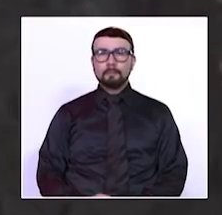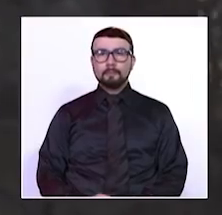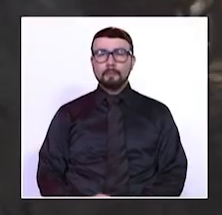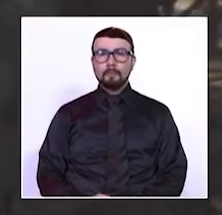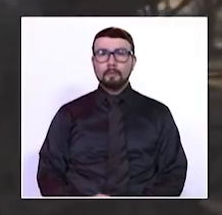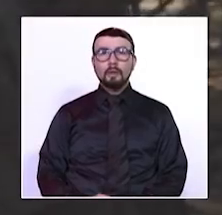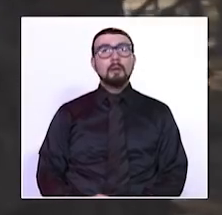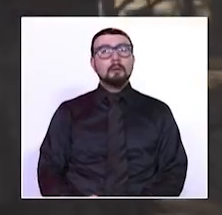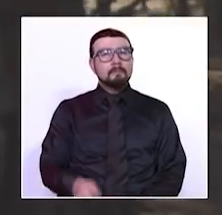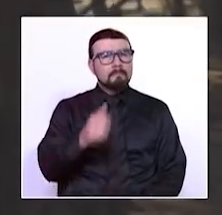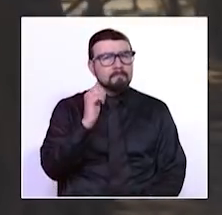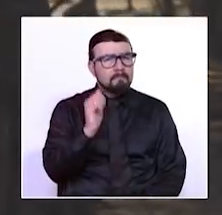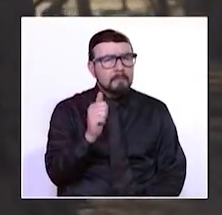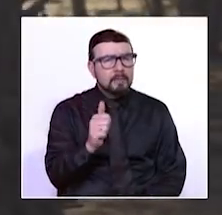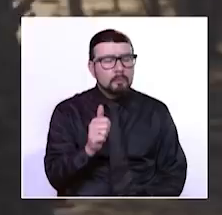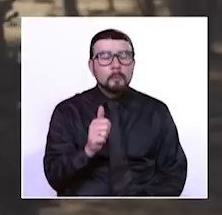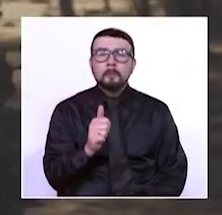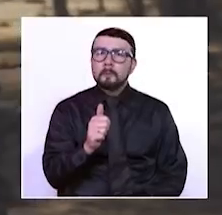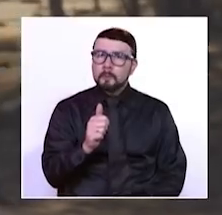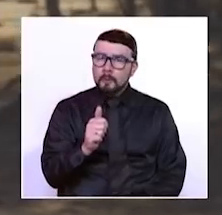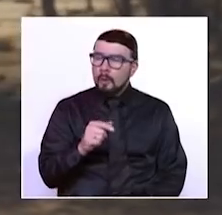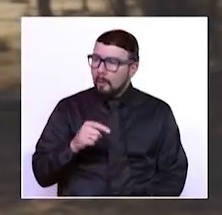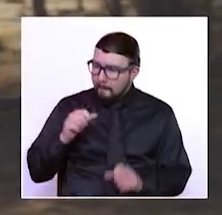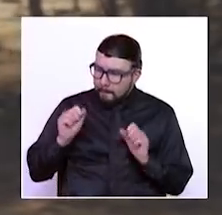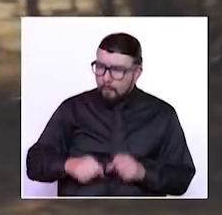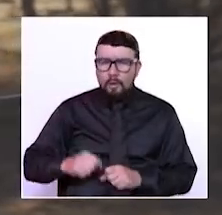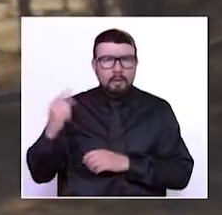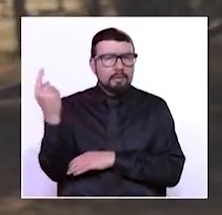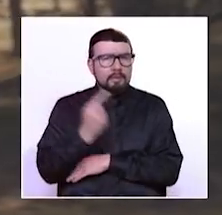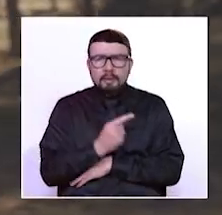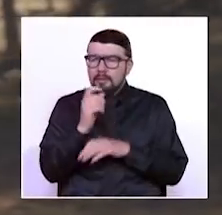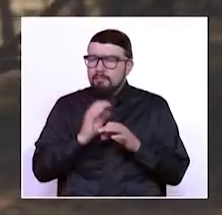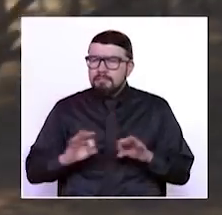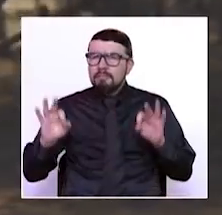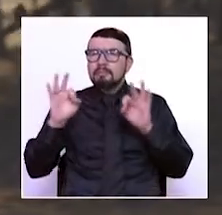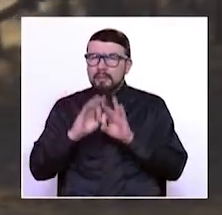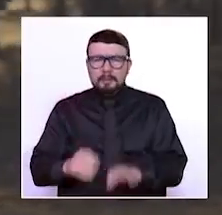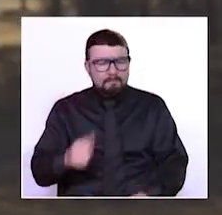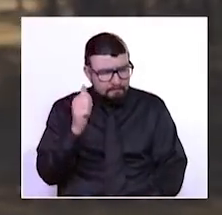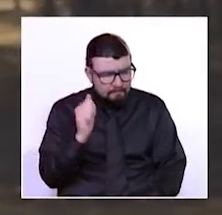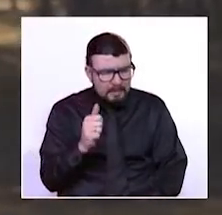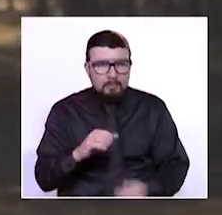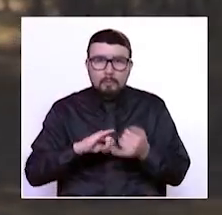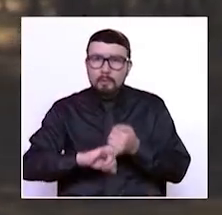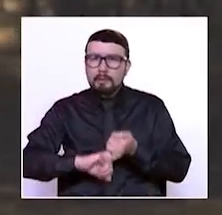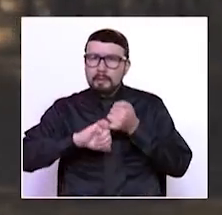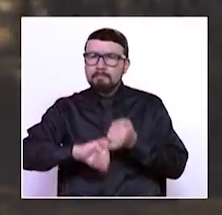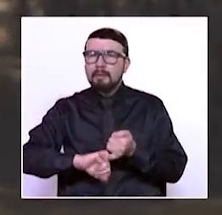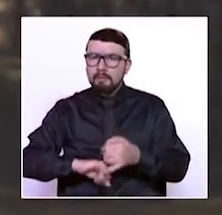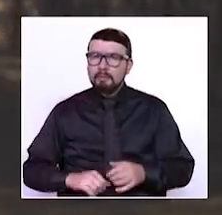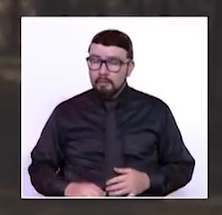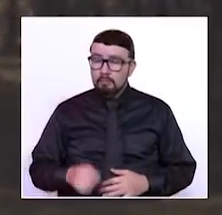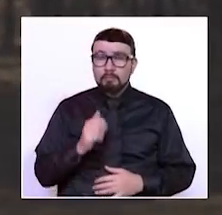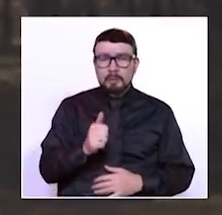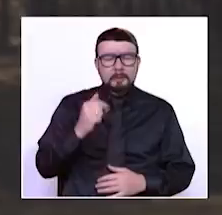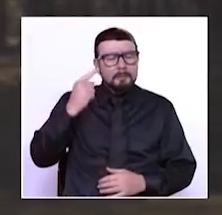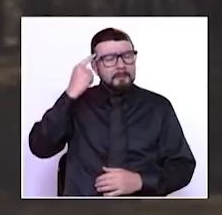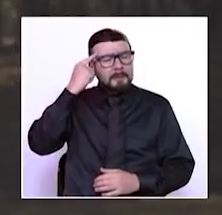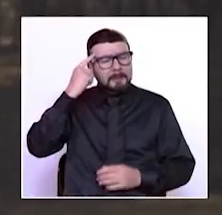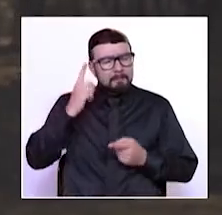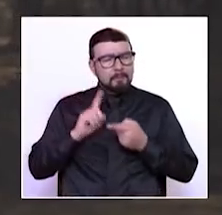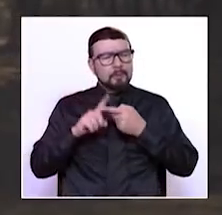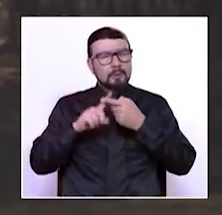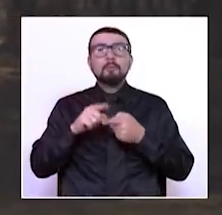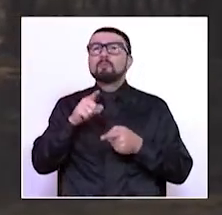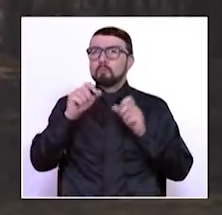De ti depende hacer que hoy sea el día más maravilloso de tu vida mediante tu actitud correcta, mediante tu pensamiento positivo.